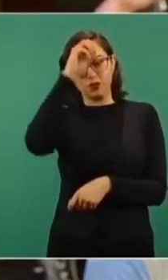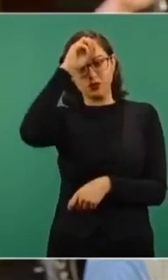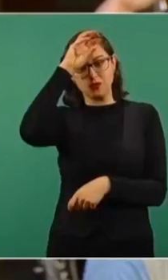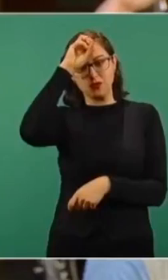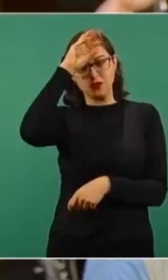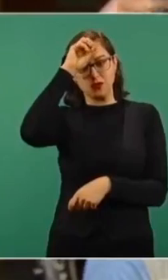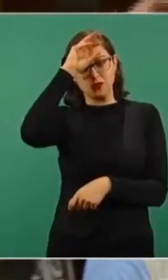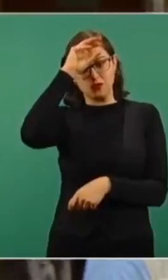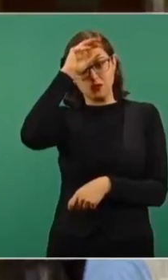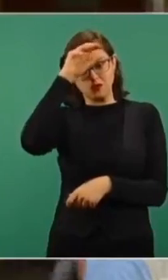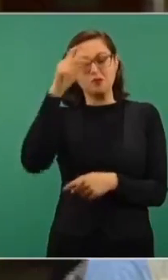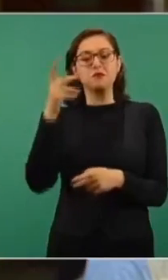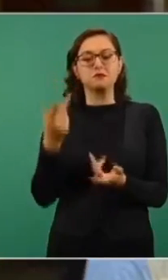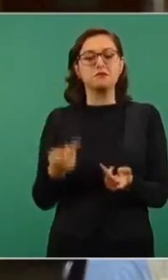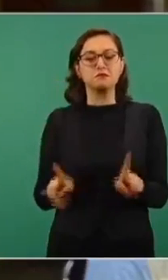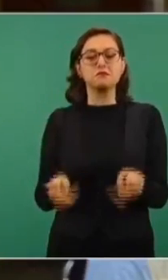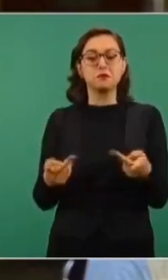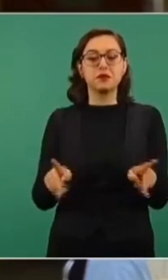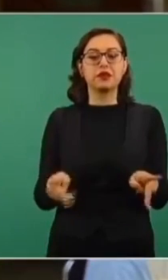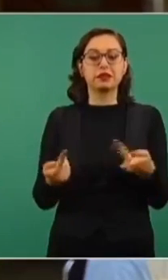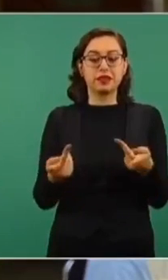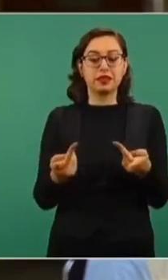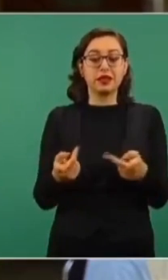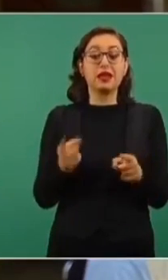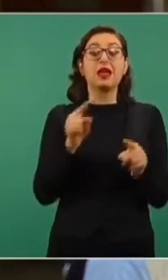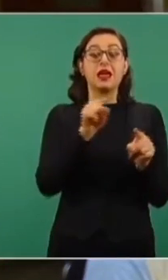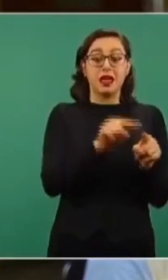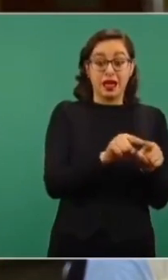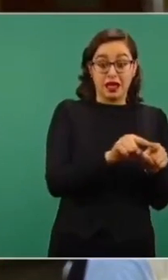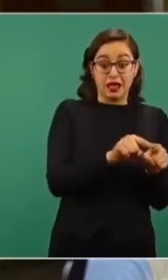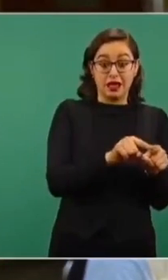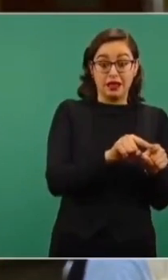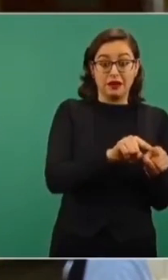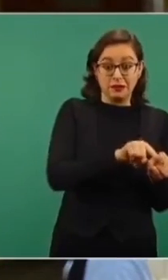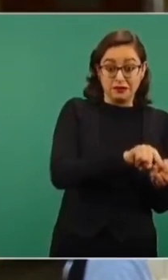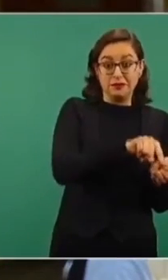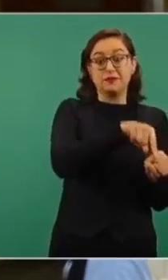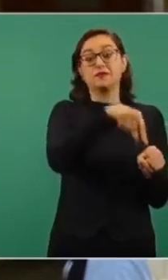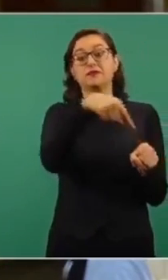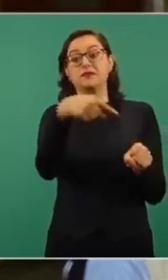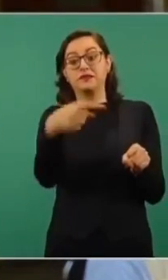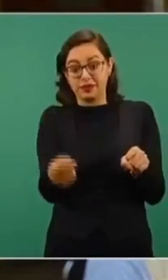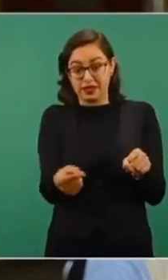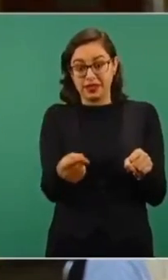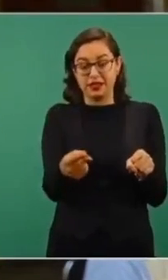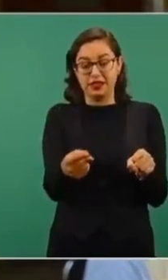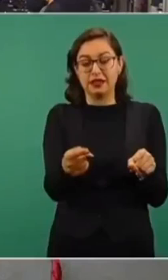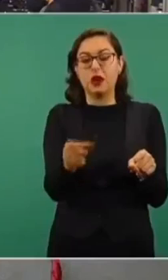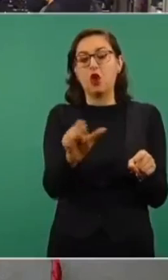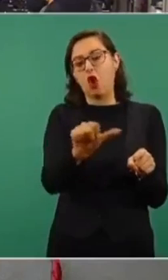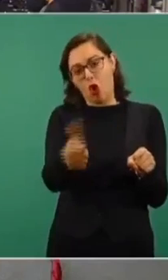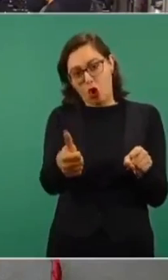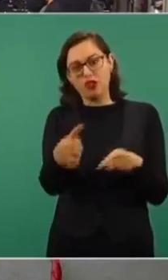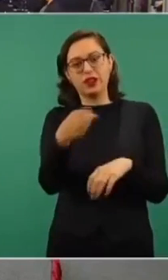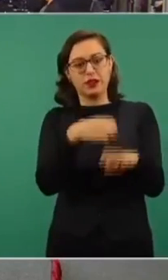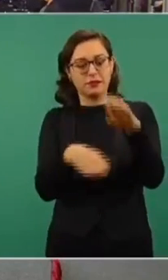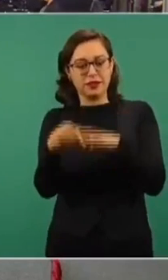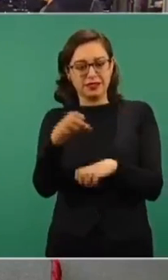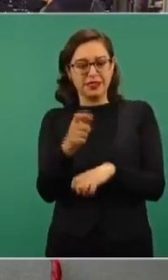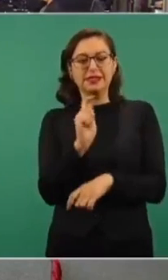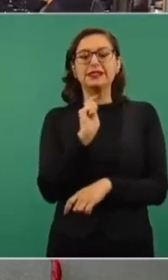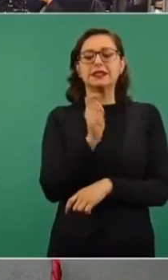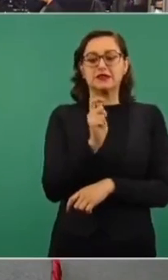un proyecto de litio, y de ahí, a su vez, a Sindal Lithium. Es decir,